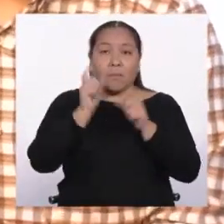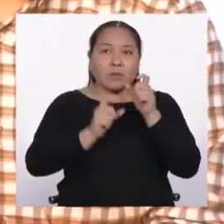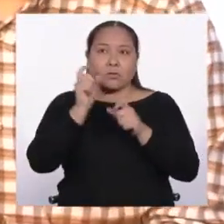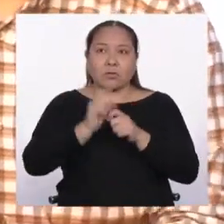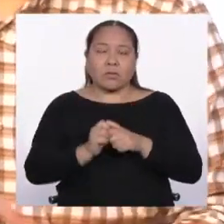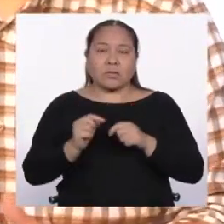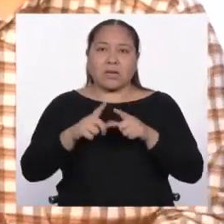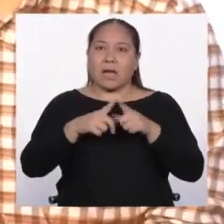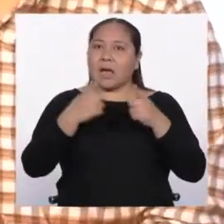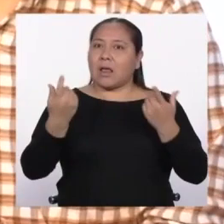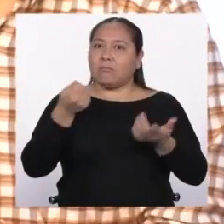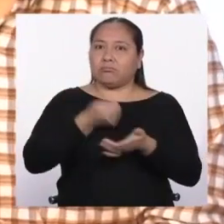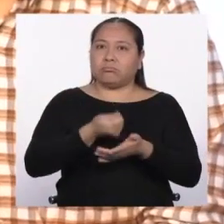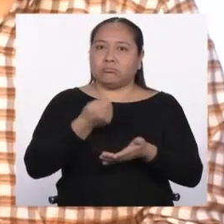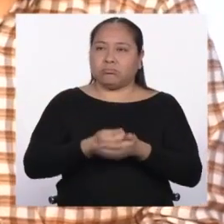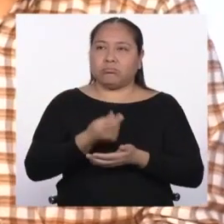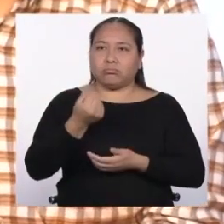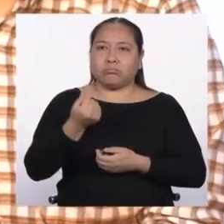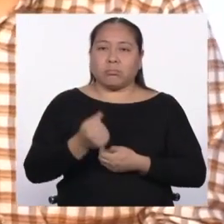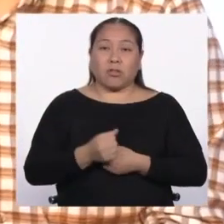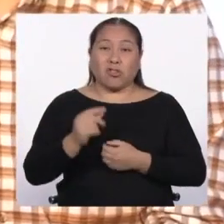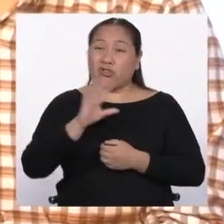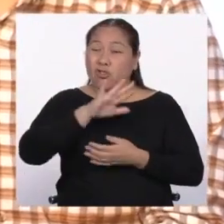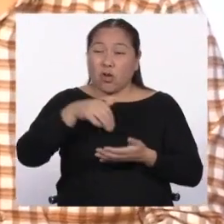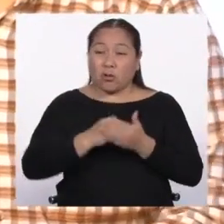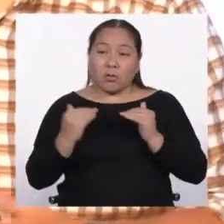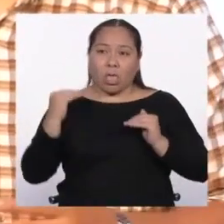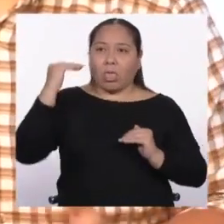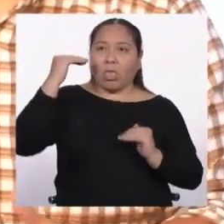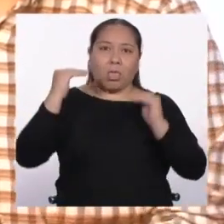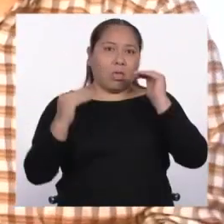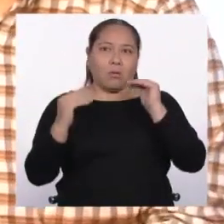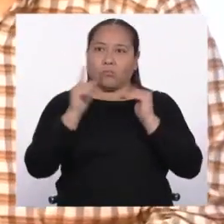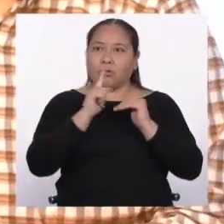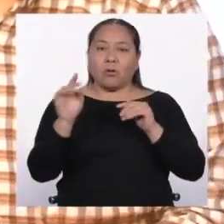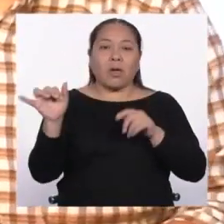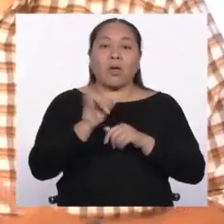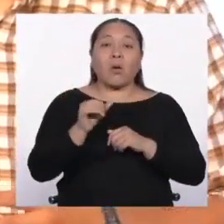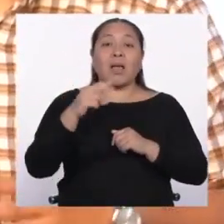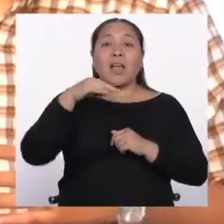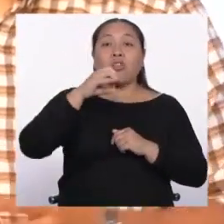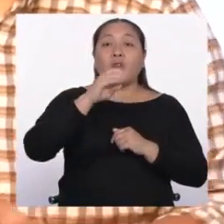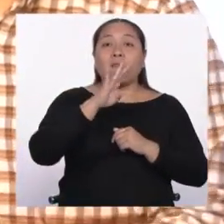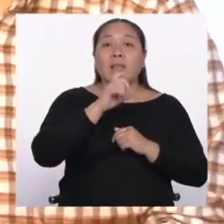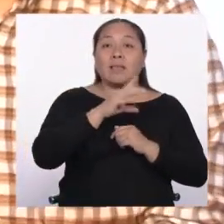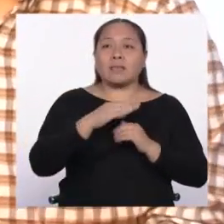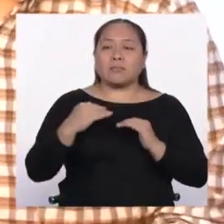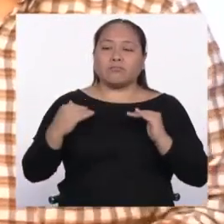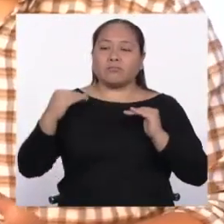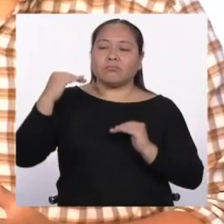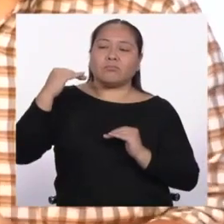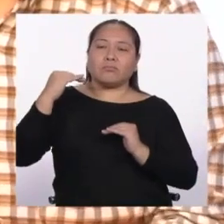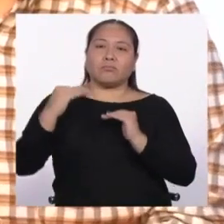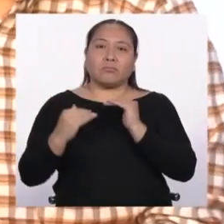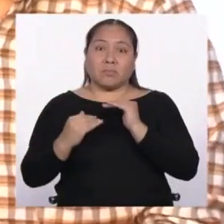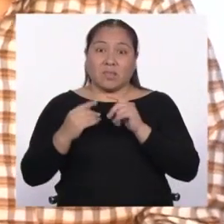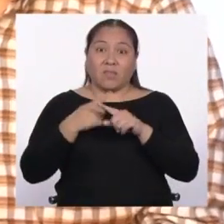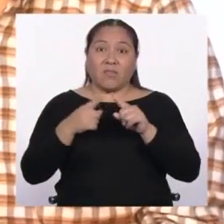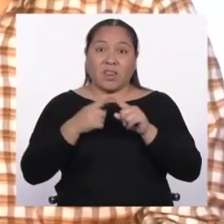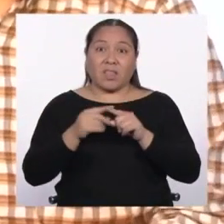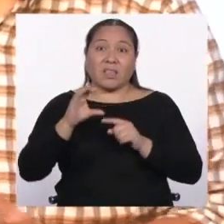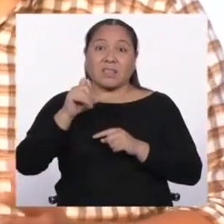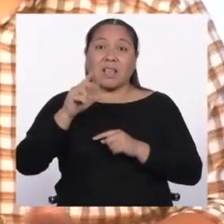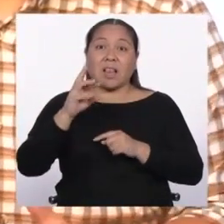económico, pero no todos estaban al mismo nivel. Por eso, al igual que la nobleza, habían ciertas categorías dentro de las